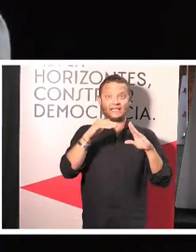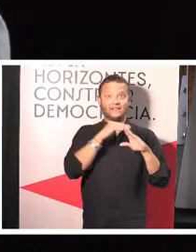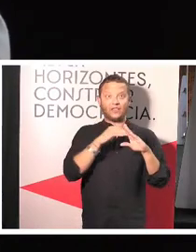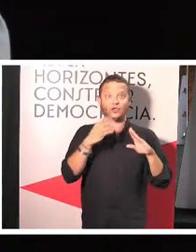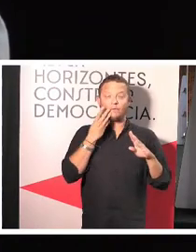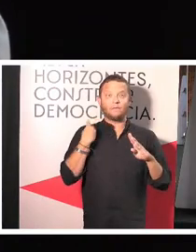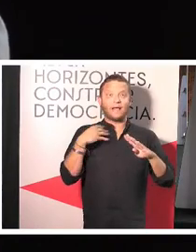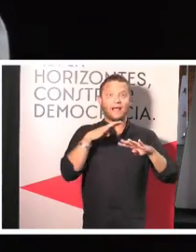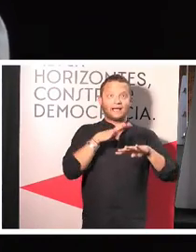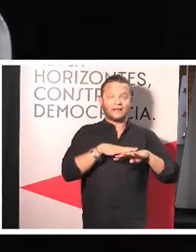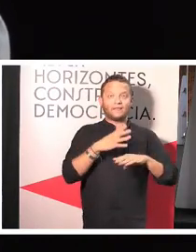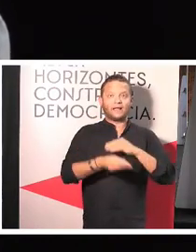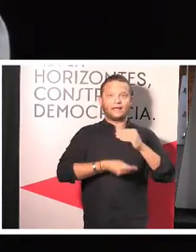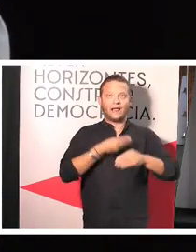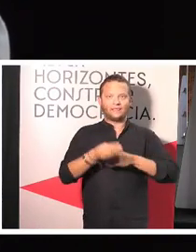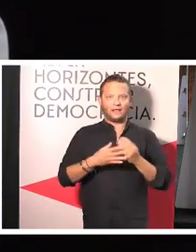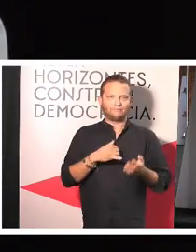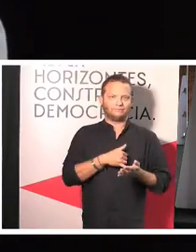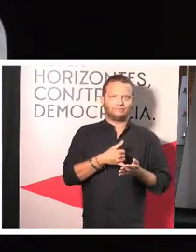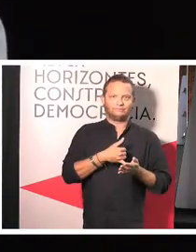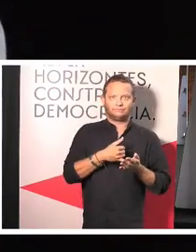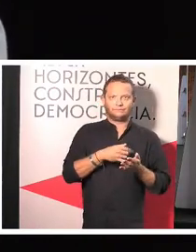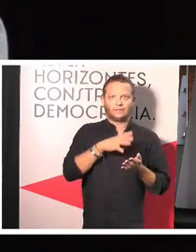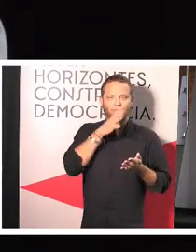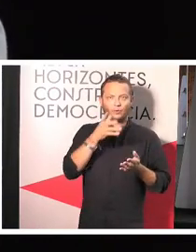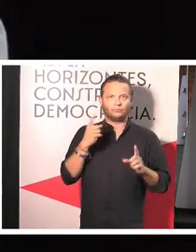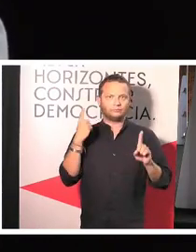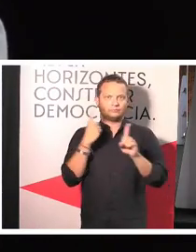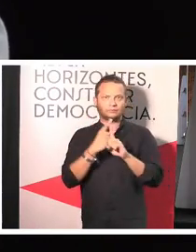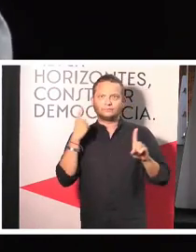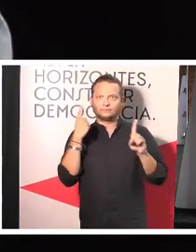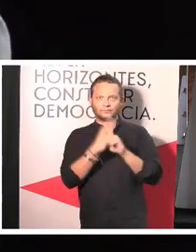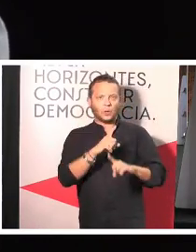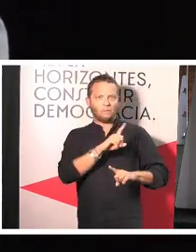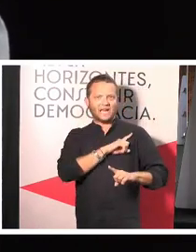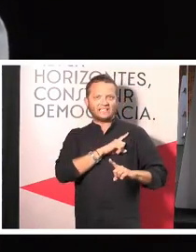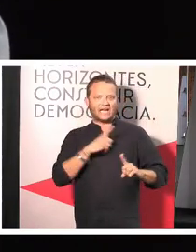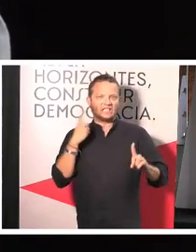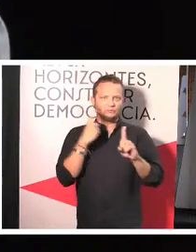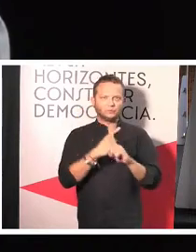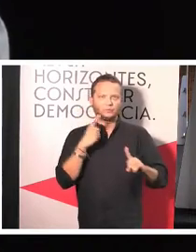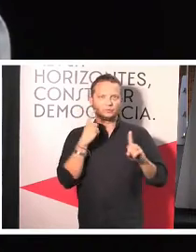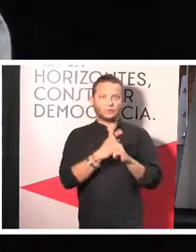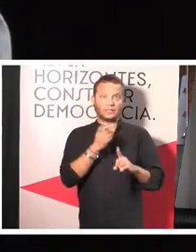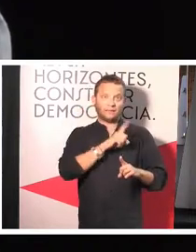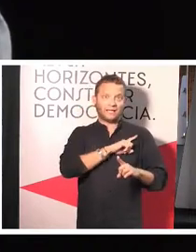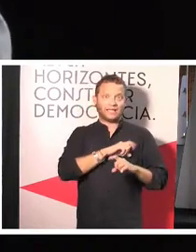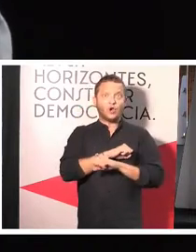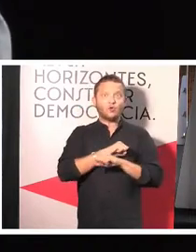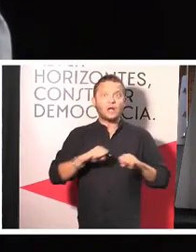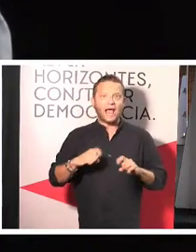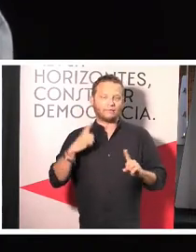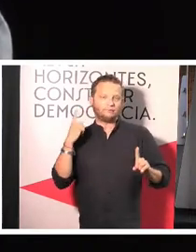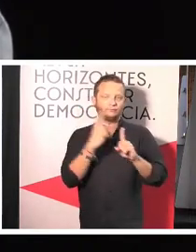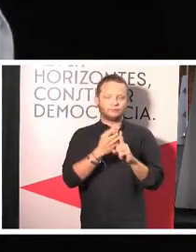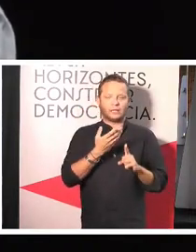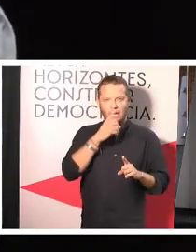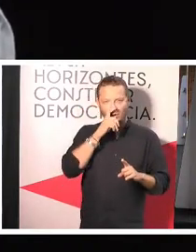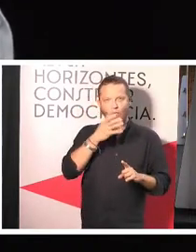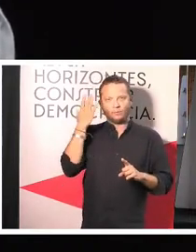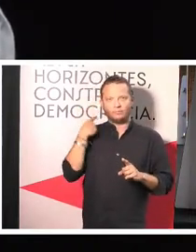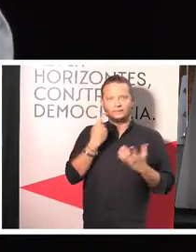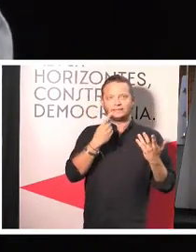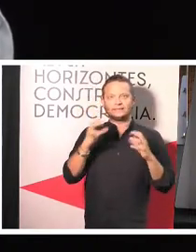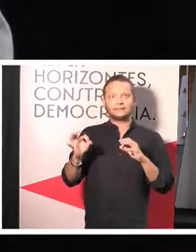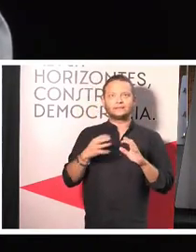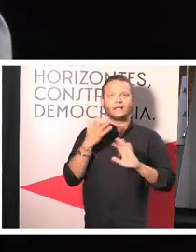de las redes las hacía muy vulnerables ante ataques militares y, sobre todo, ataques nucleares. Recordemos que en los años 60 había